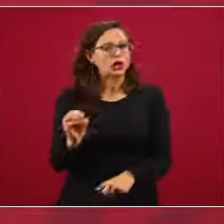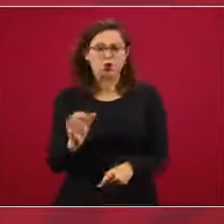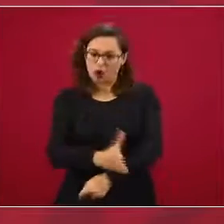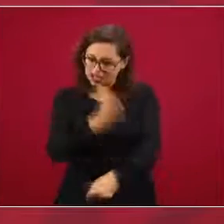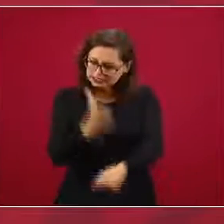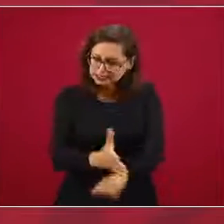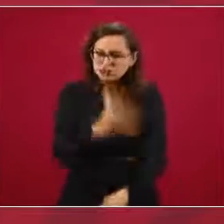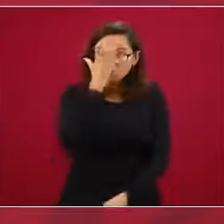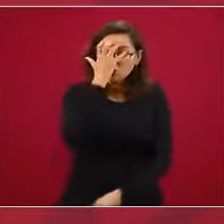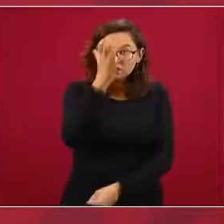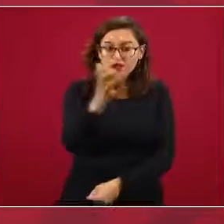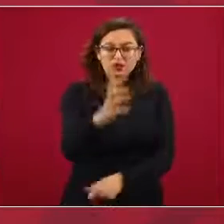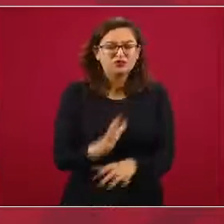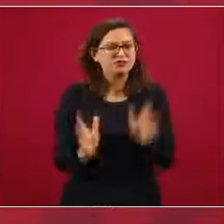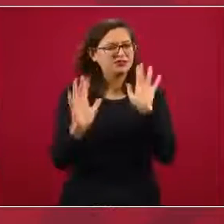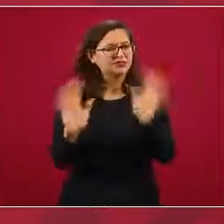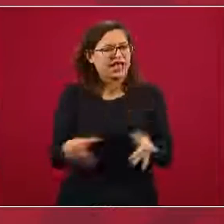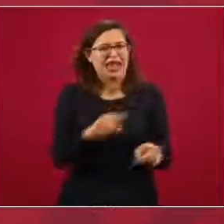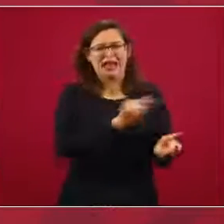Entonces,